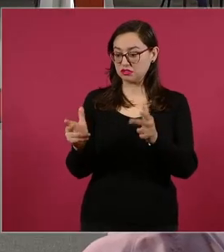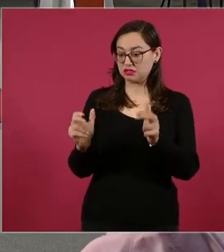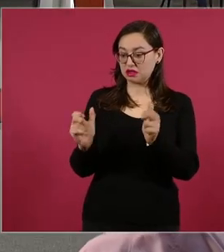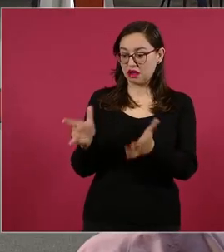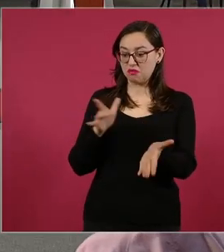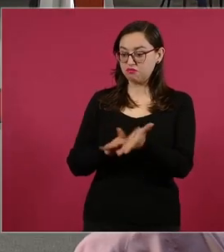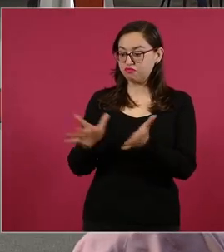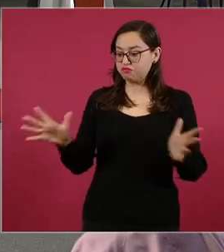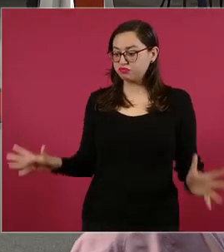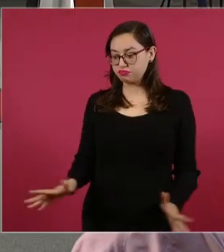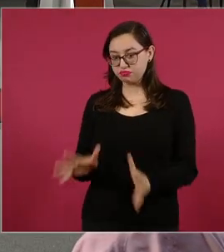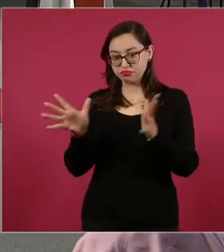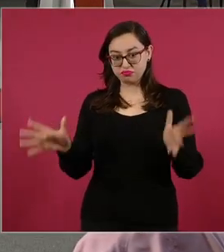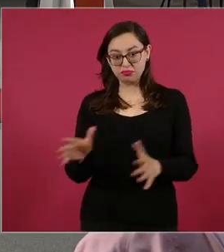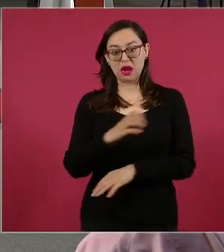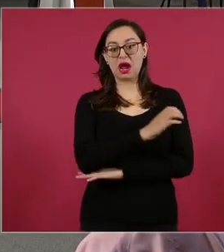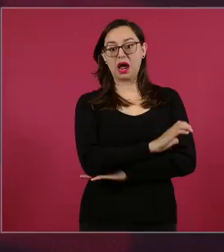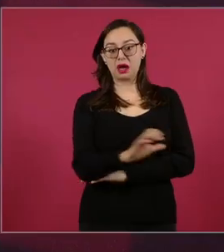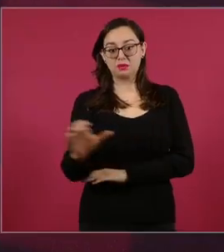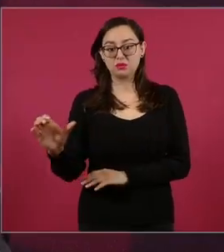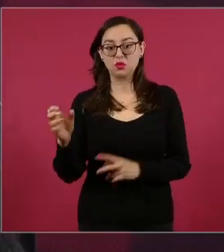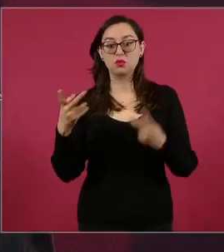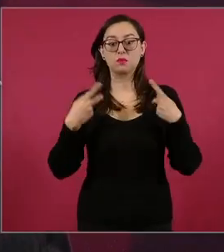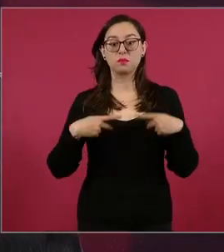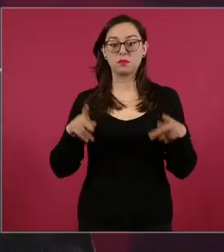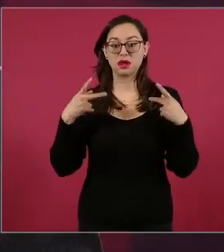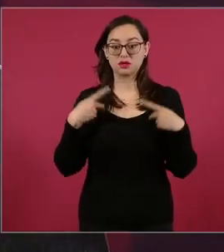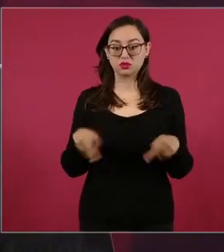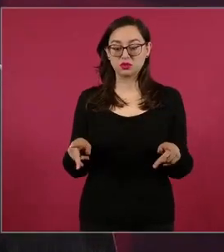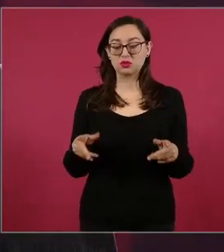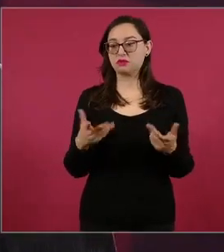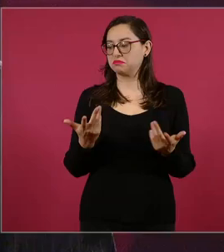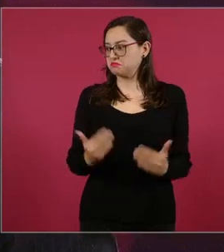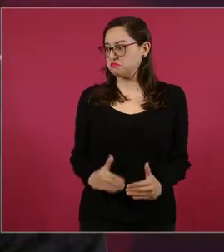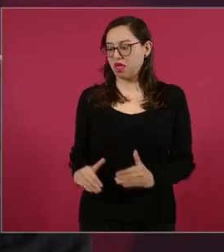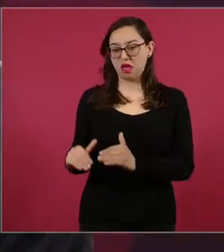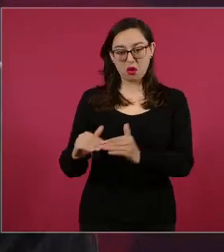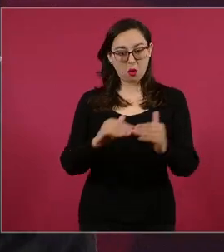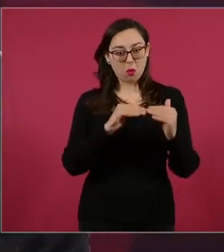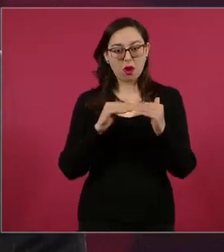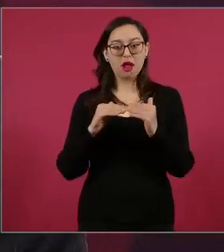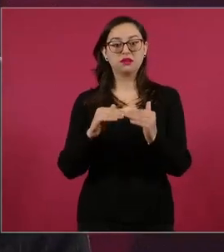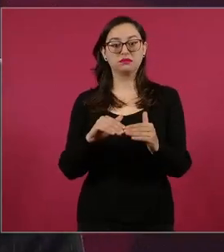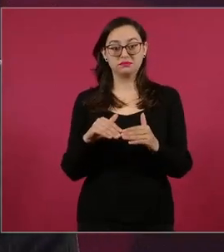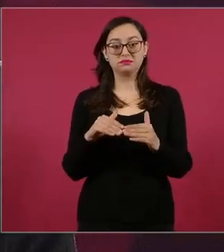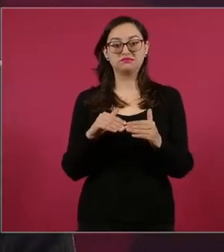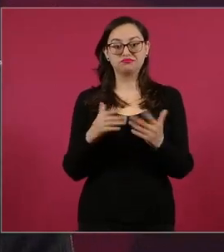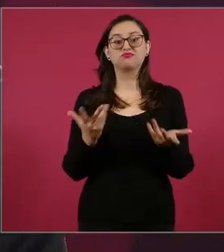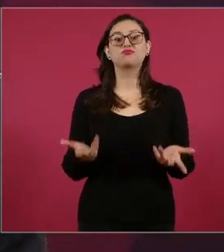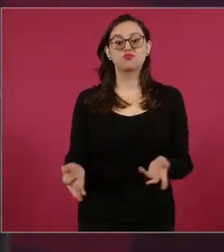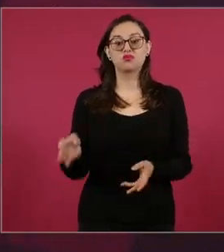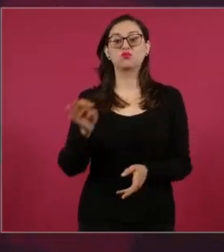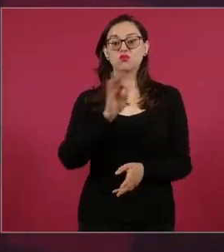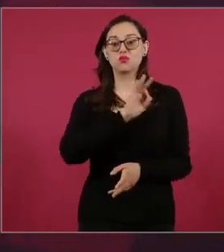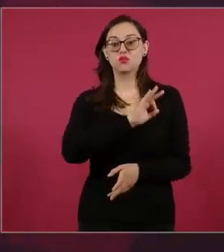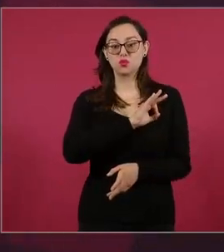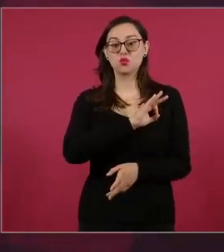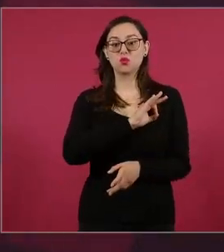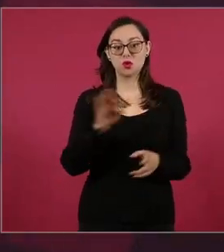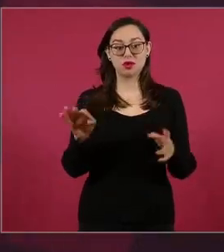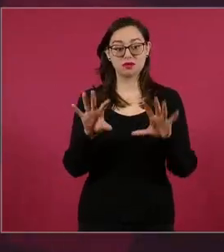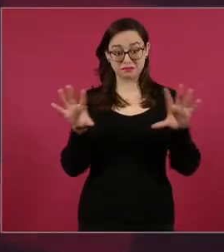apoyo al campo, a la gente, sin ninguna distinción. Esto hace posible que en